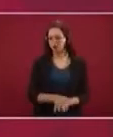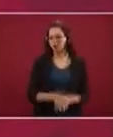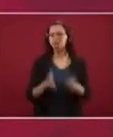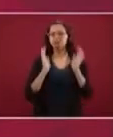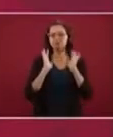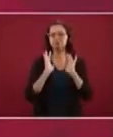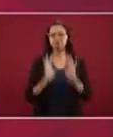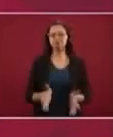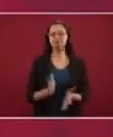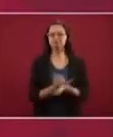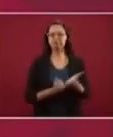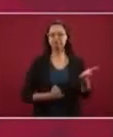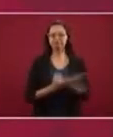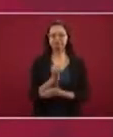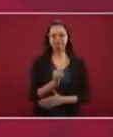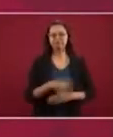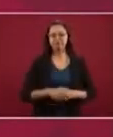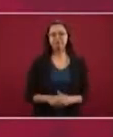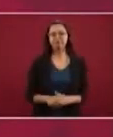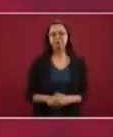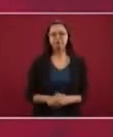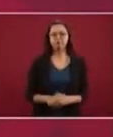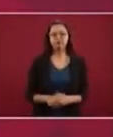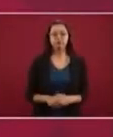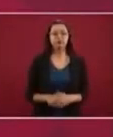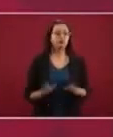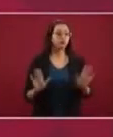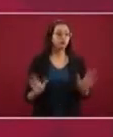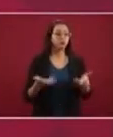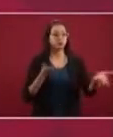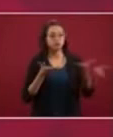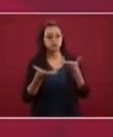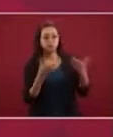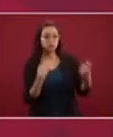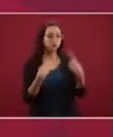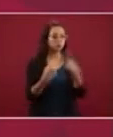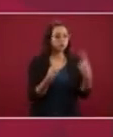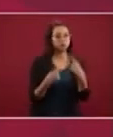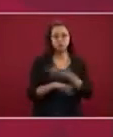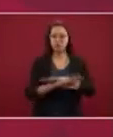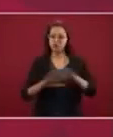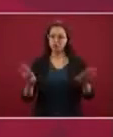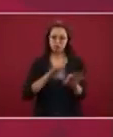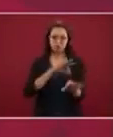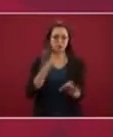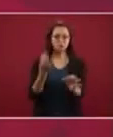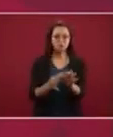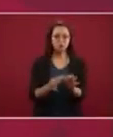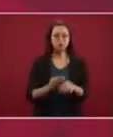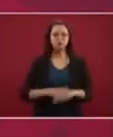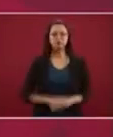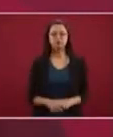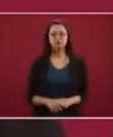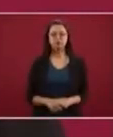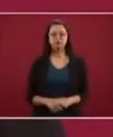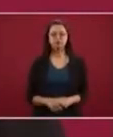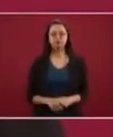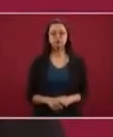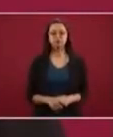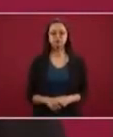pago primordialmente de los gastos que se tienen fijos, que son impuestos y que son